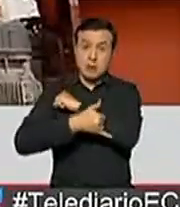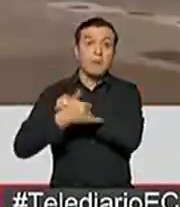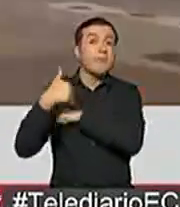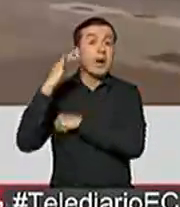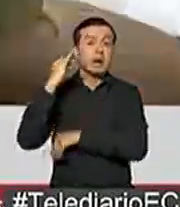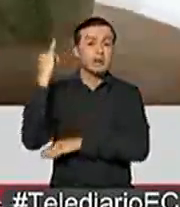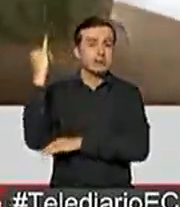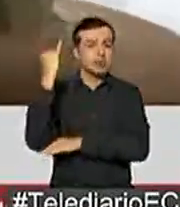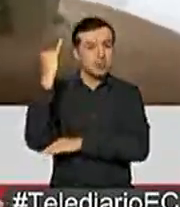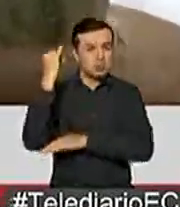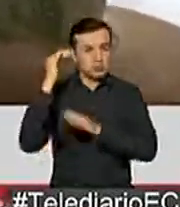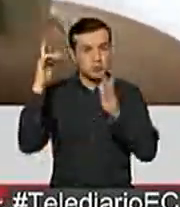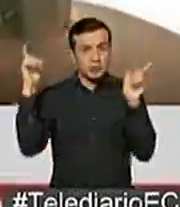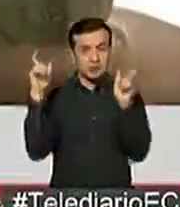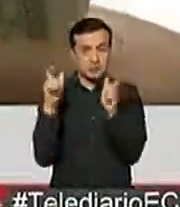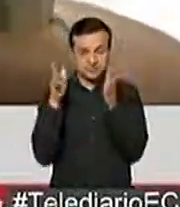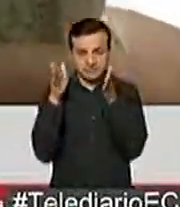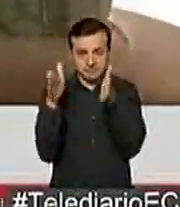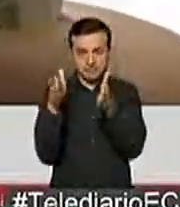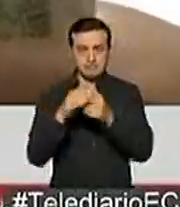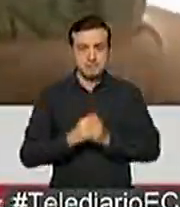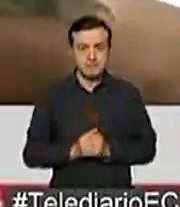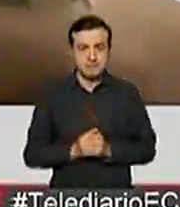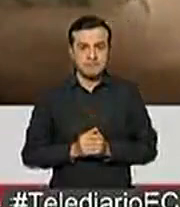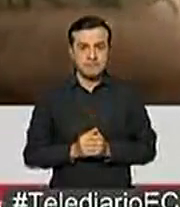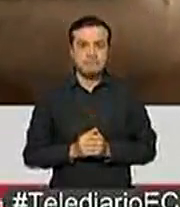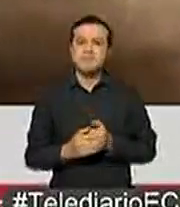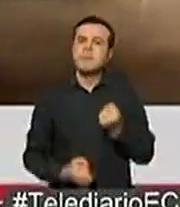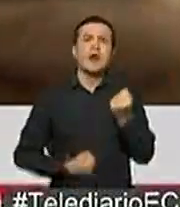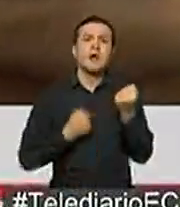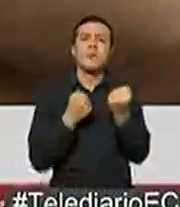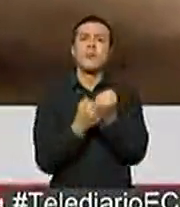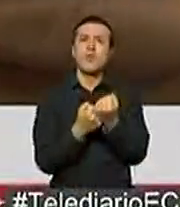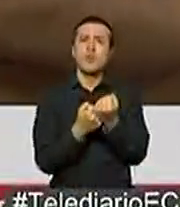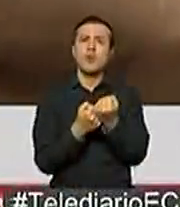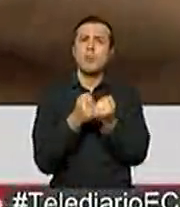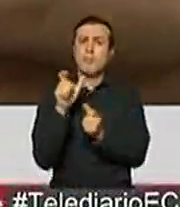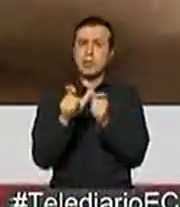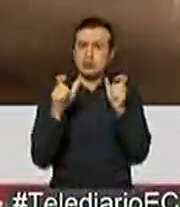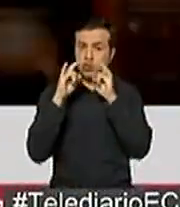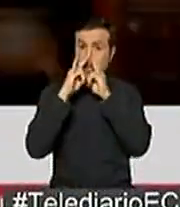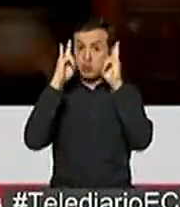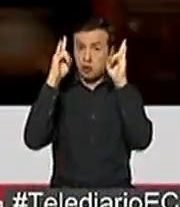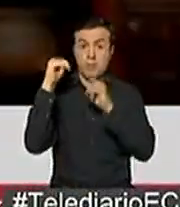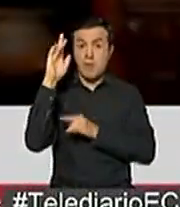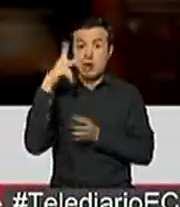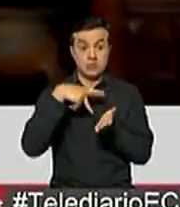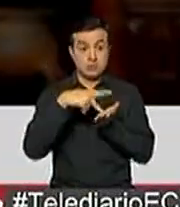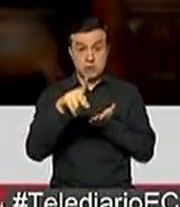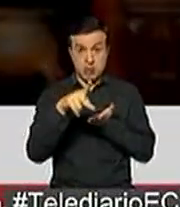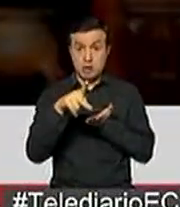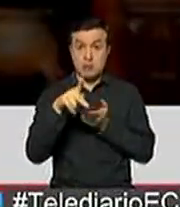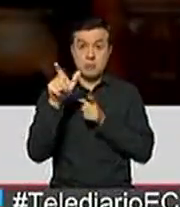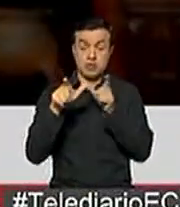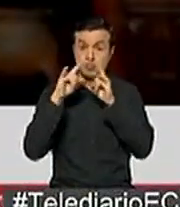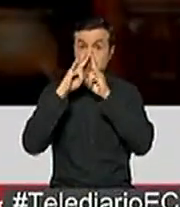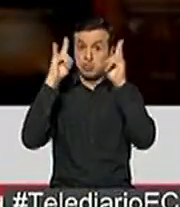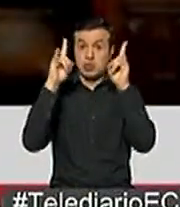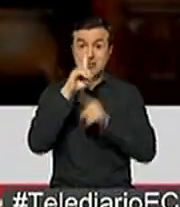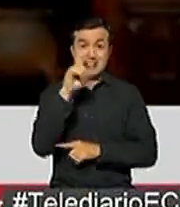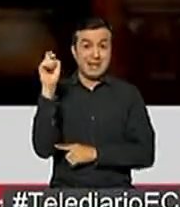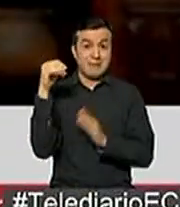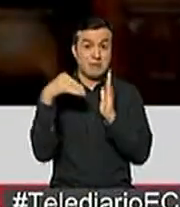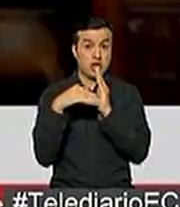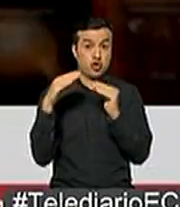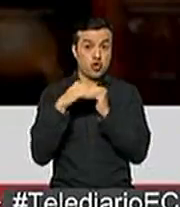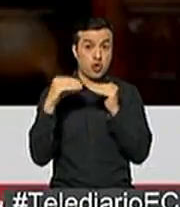industrias además el planteamiento contempla una contribución para quienes más tienen quienes tengan ingresos mayores así mil dólares al año